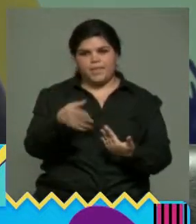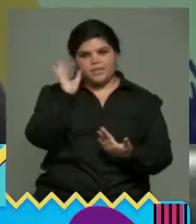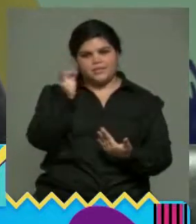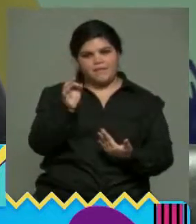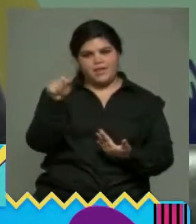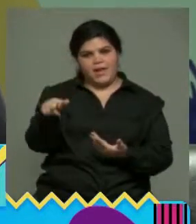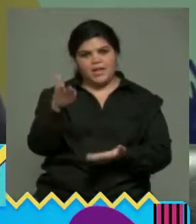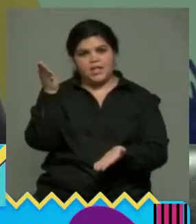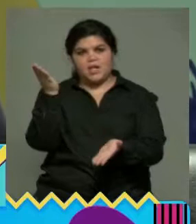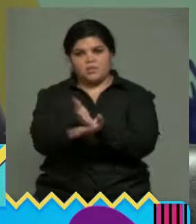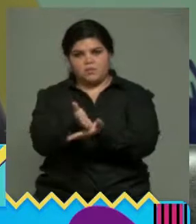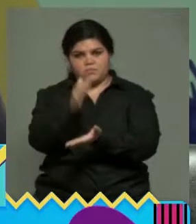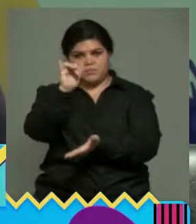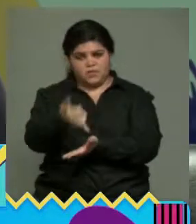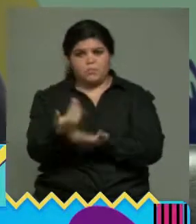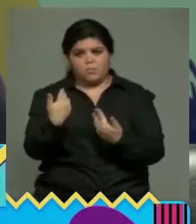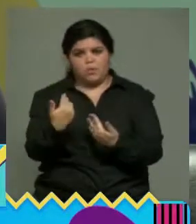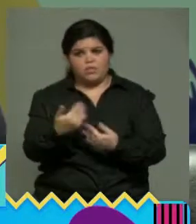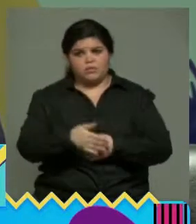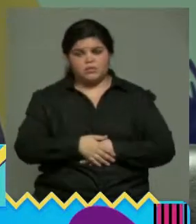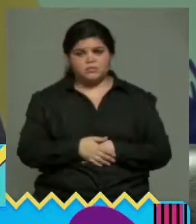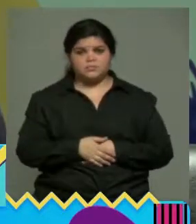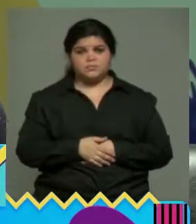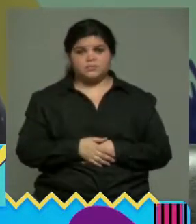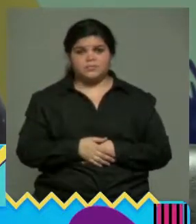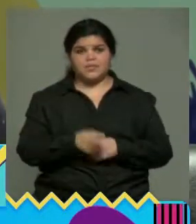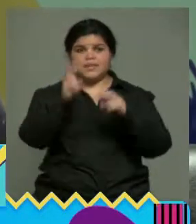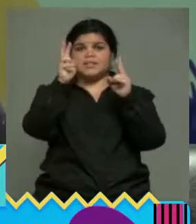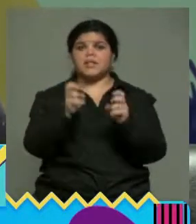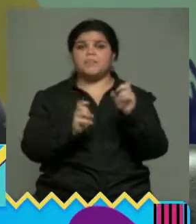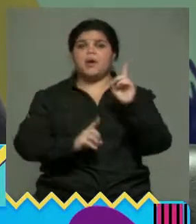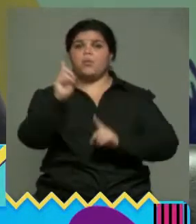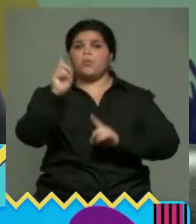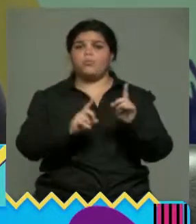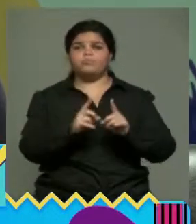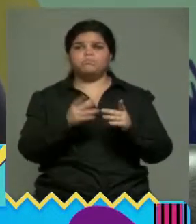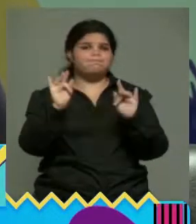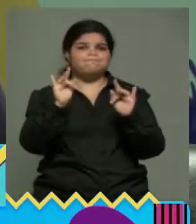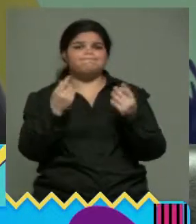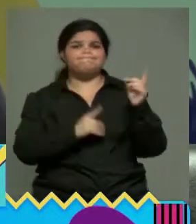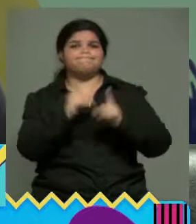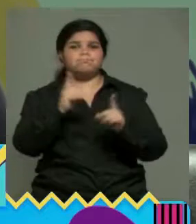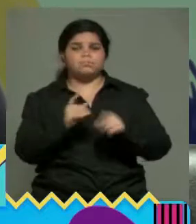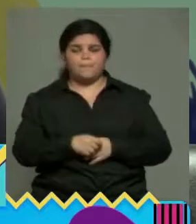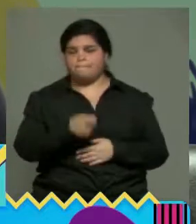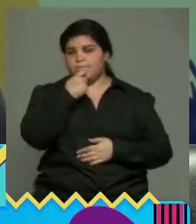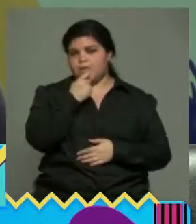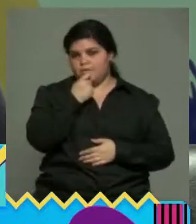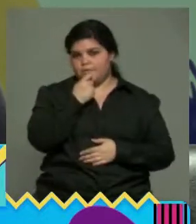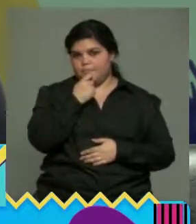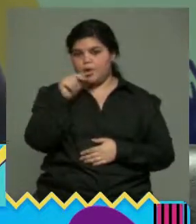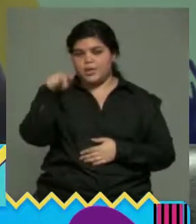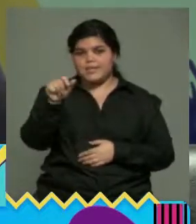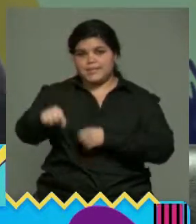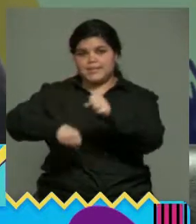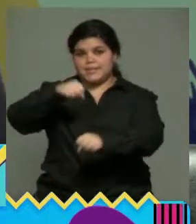la correspondiente infracción. El tema sería si, digamos, el ciclista comete alguna